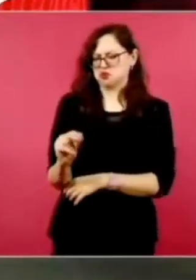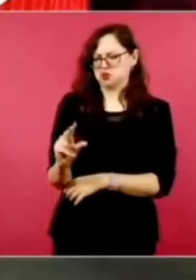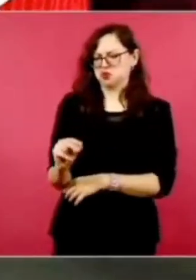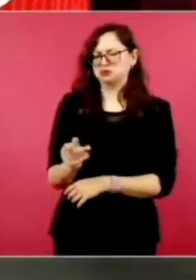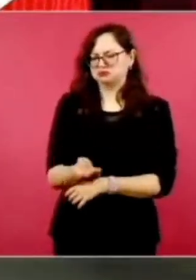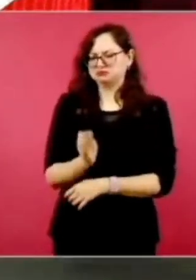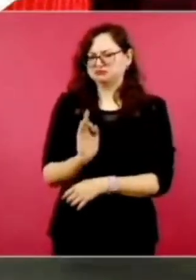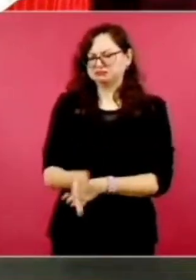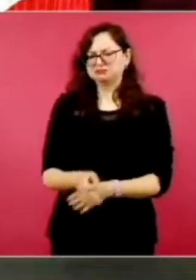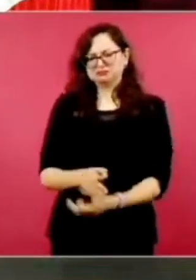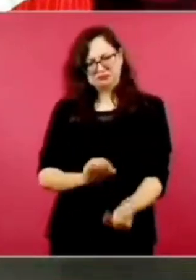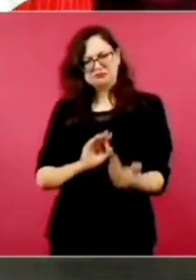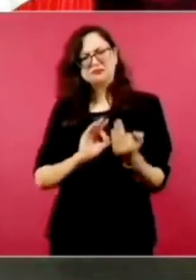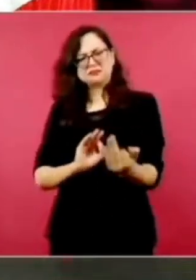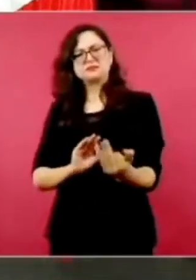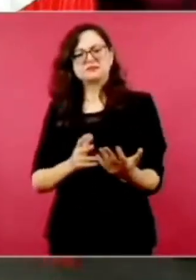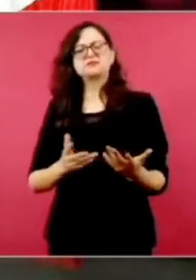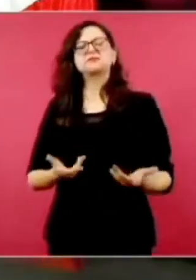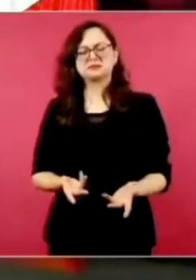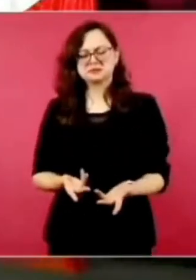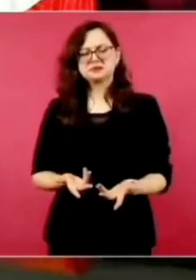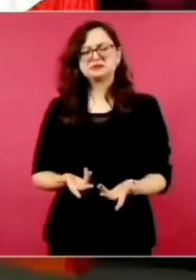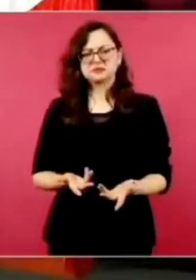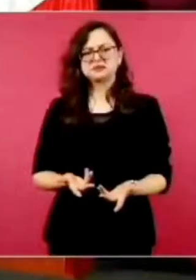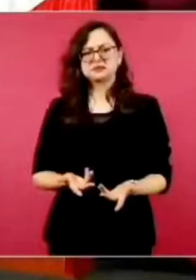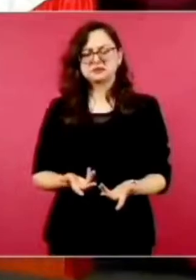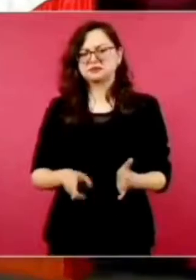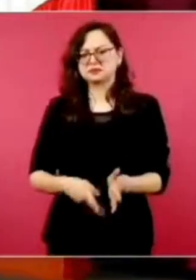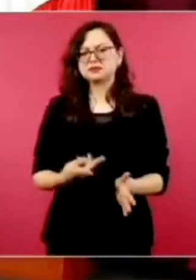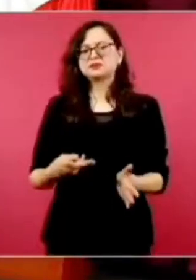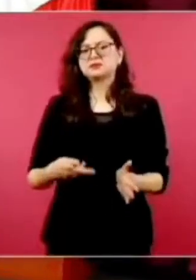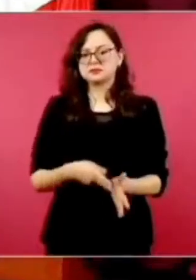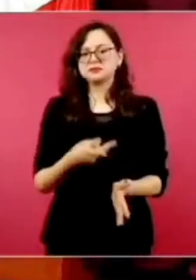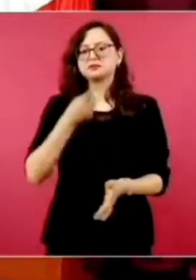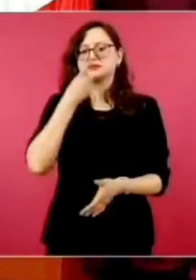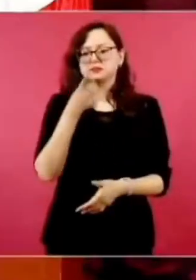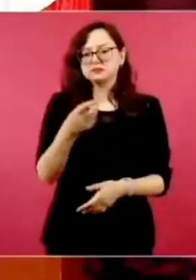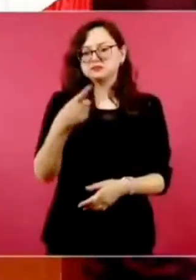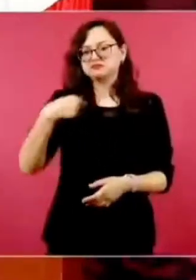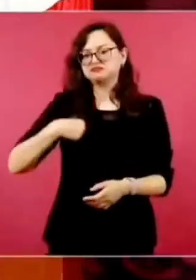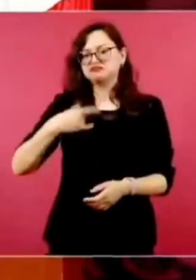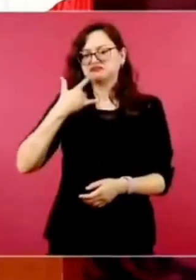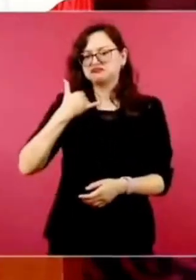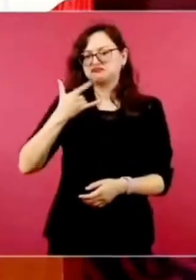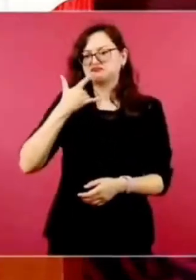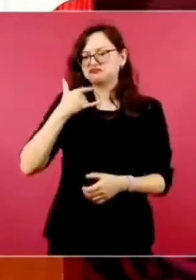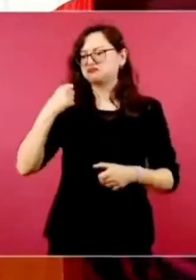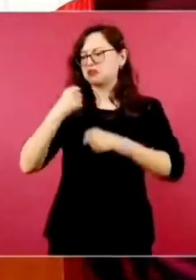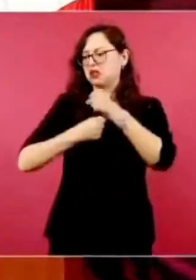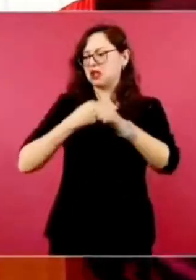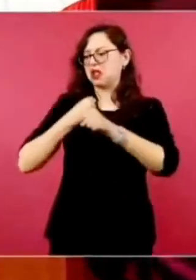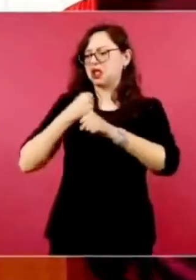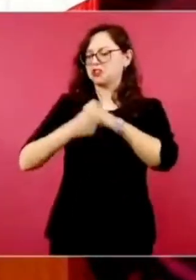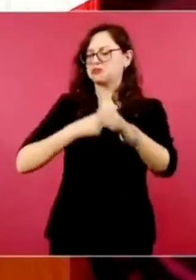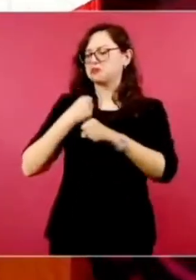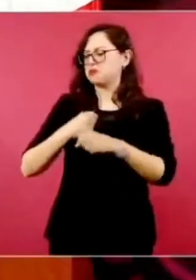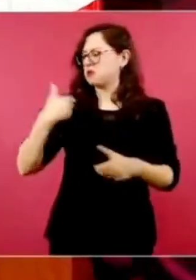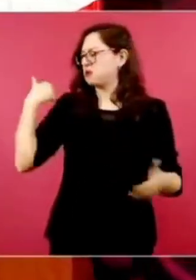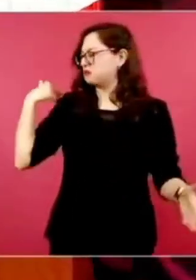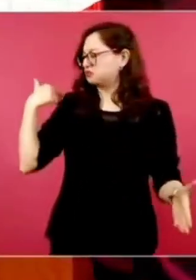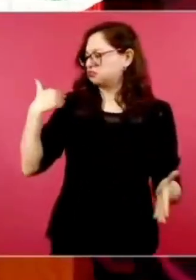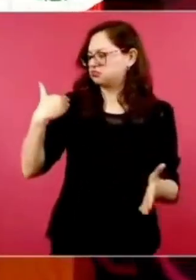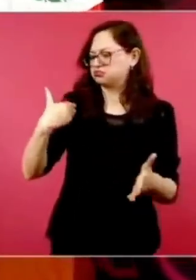Ya les he dicho muchas veces que llevo años luchando y que sé que cuando se lucha por una causa